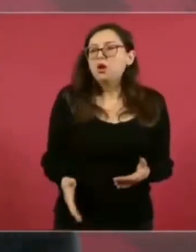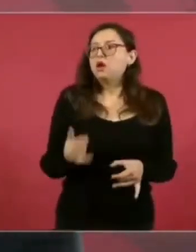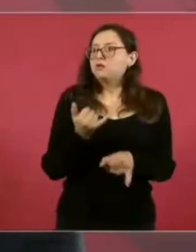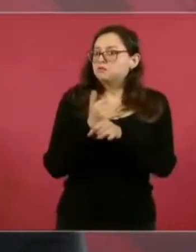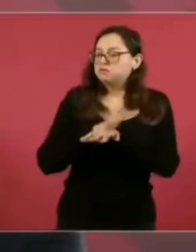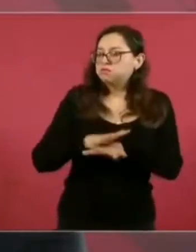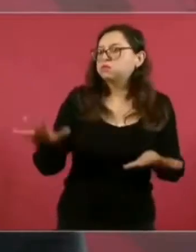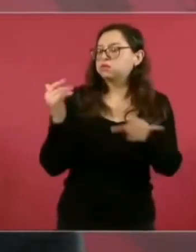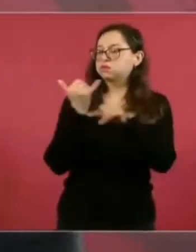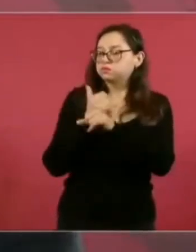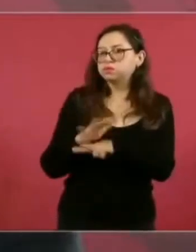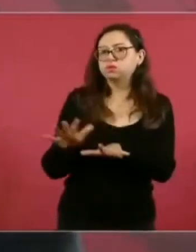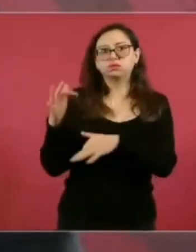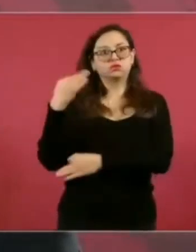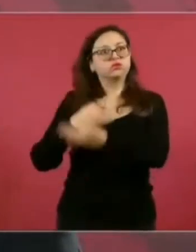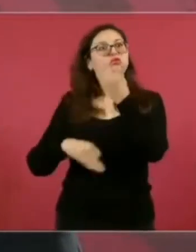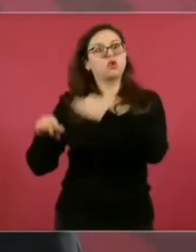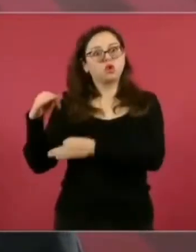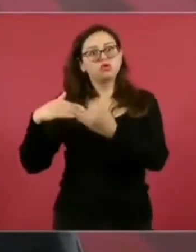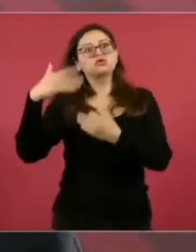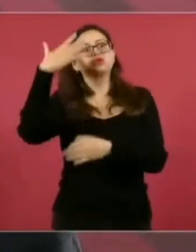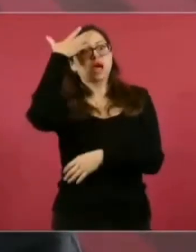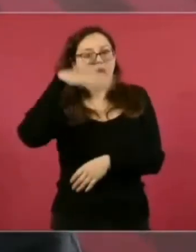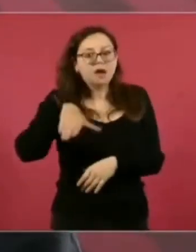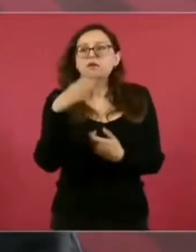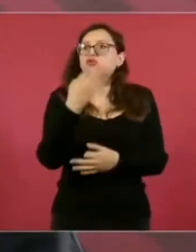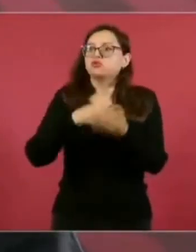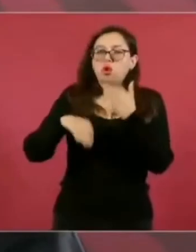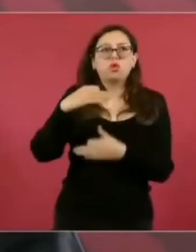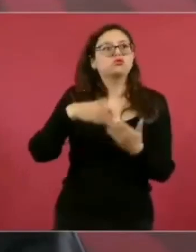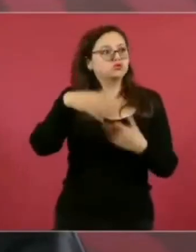Estamos viviendo un momento estelar en la